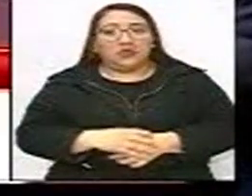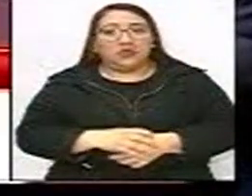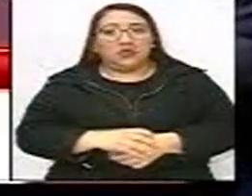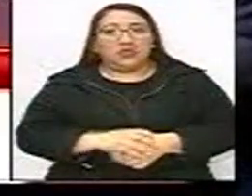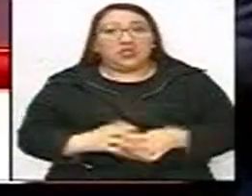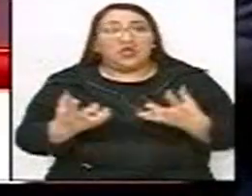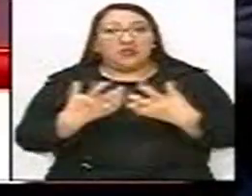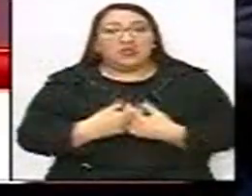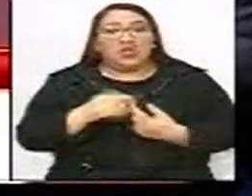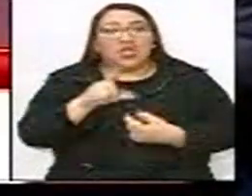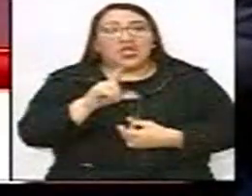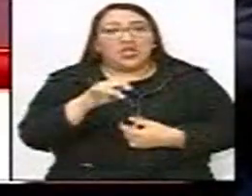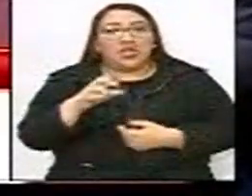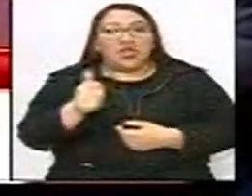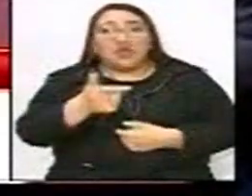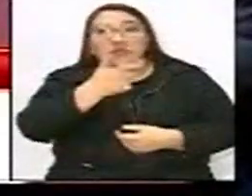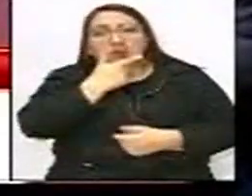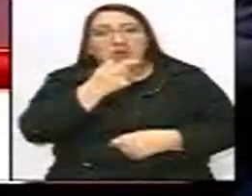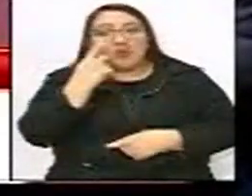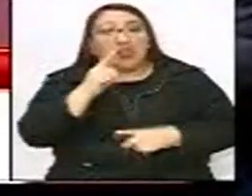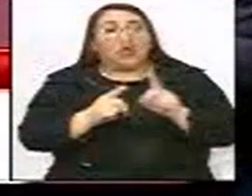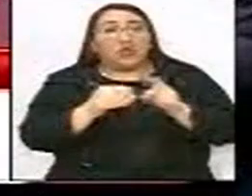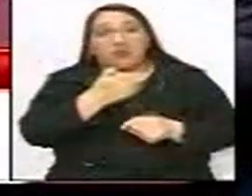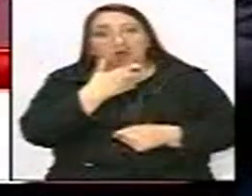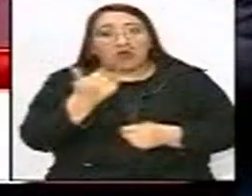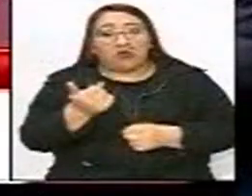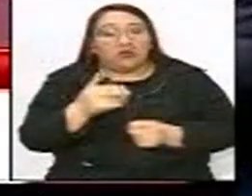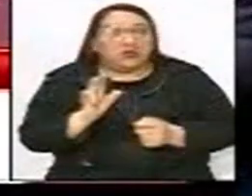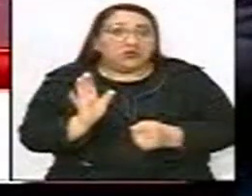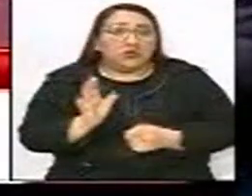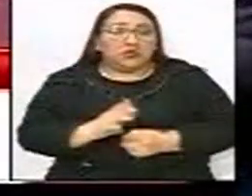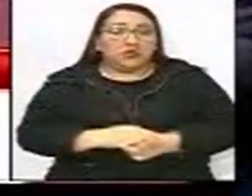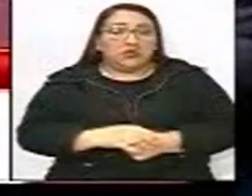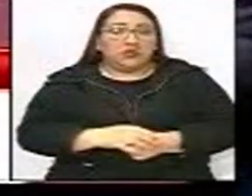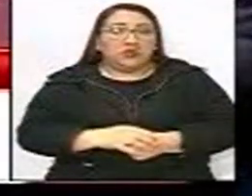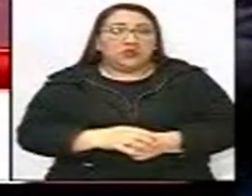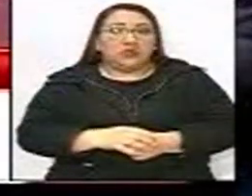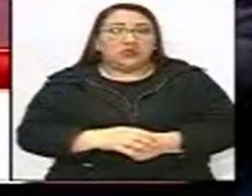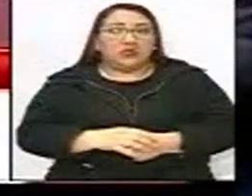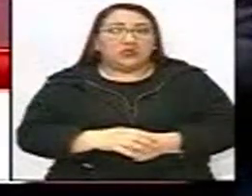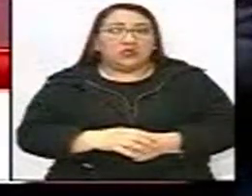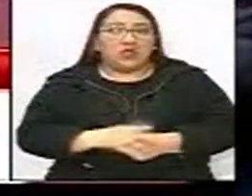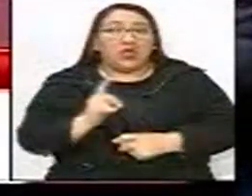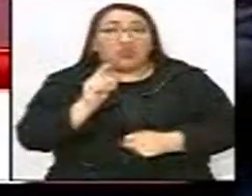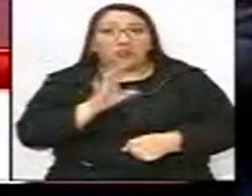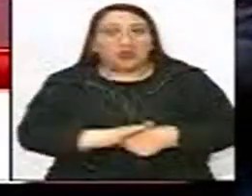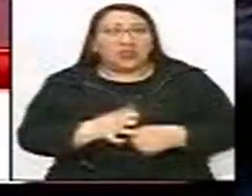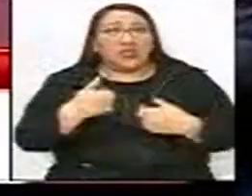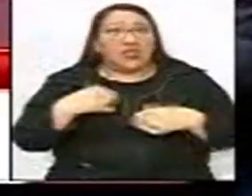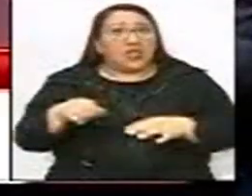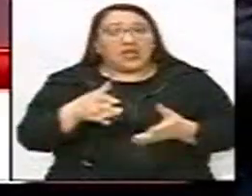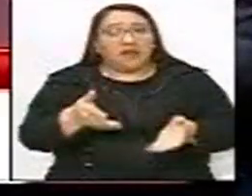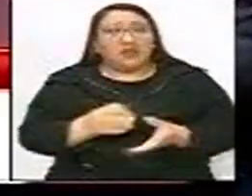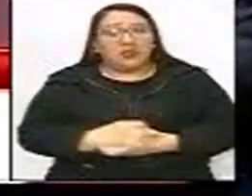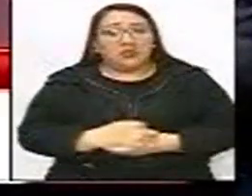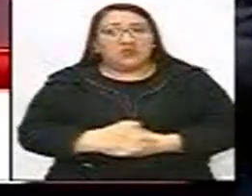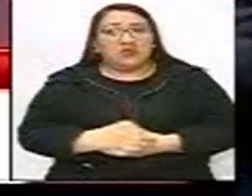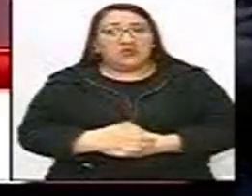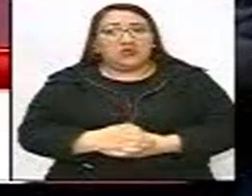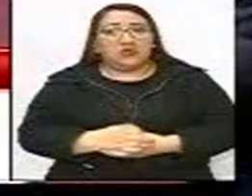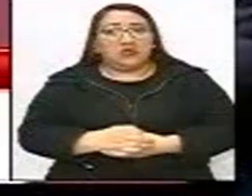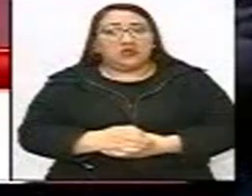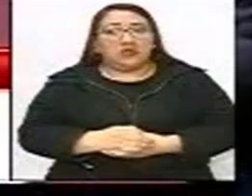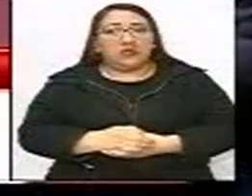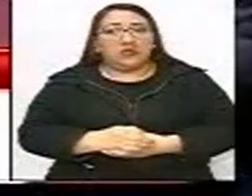Línea Amarilla, para algunas mejoras, ¿no? O sea, se supone que algún compromiso tiene que haber. De repente no hay